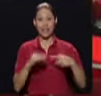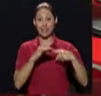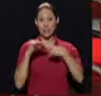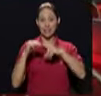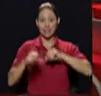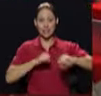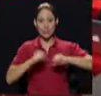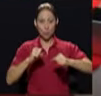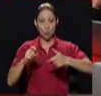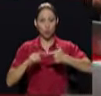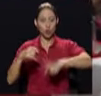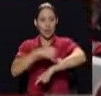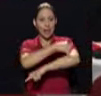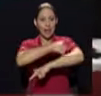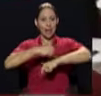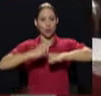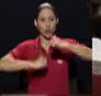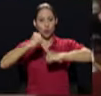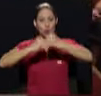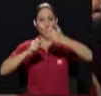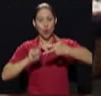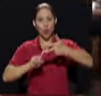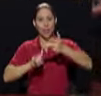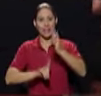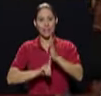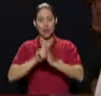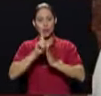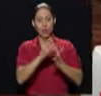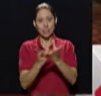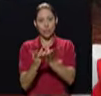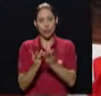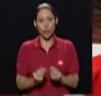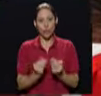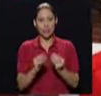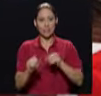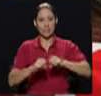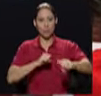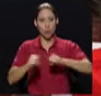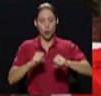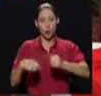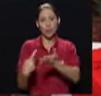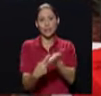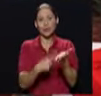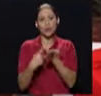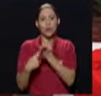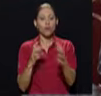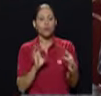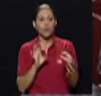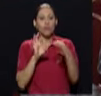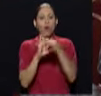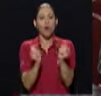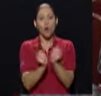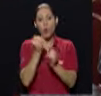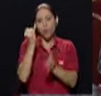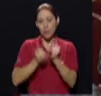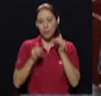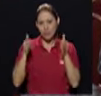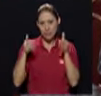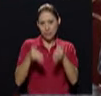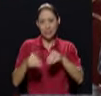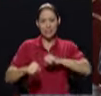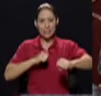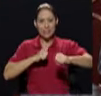científico. Sismólogos, ingenieros de construcción, desarrolladores de software sismológico, discutieron en